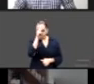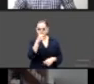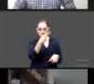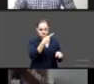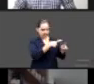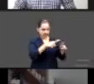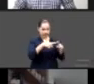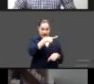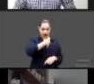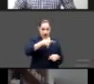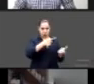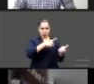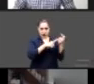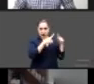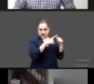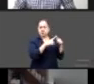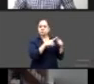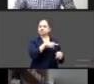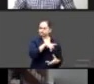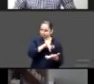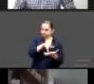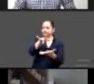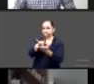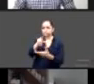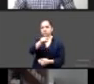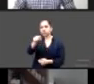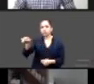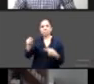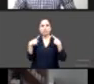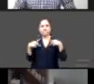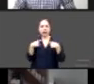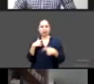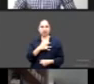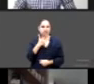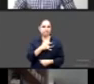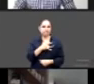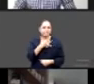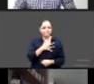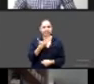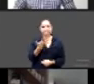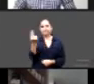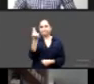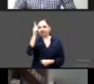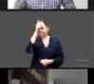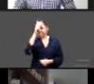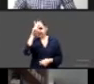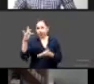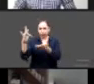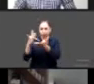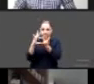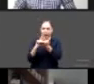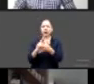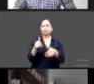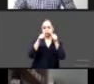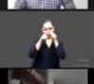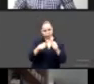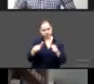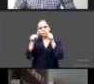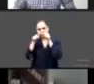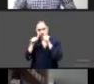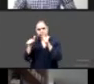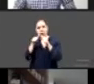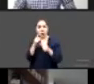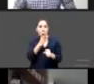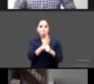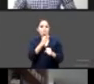cuestión emocional y espiritual a las personas que lo necesitan. Curiosamente, han habido muchos casos de jóvenes, de mujeres adolescentes,